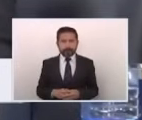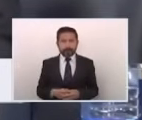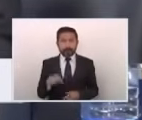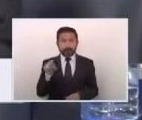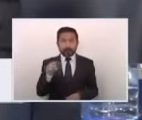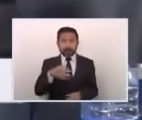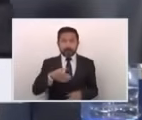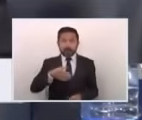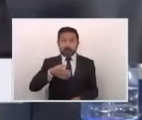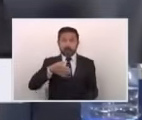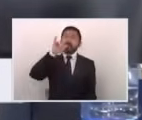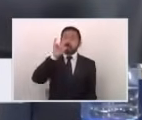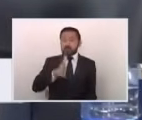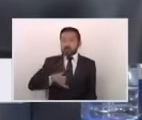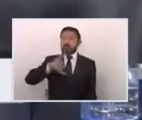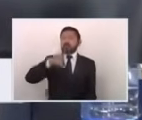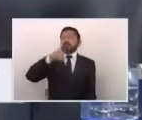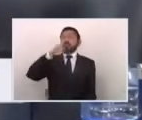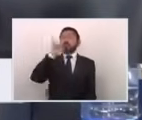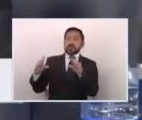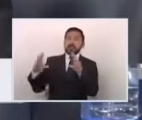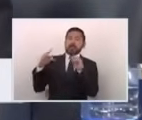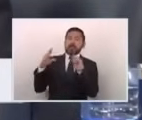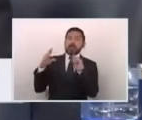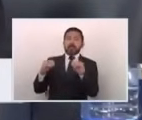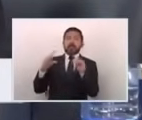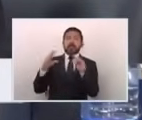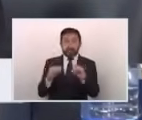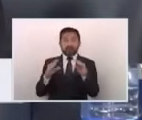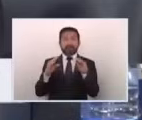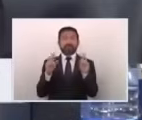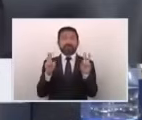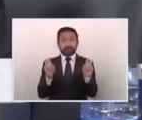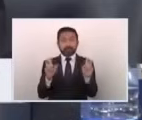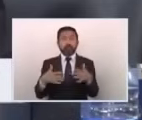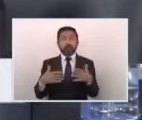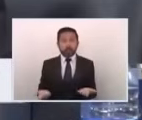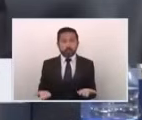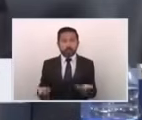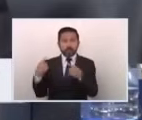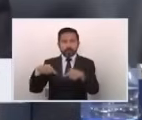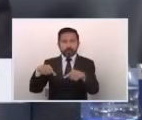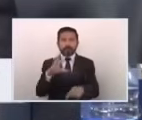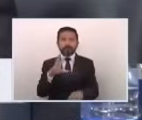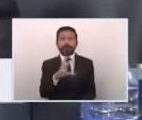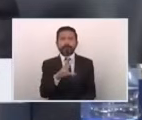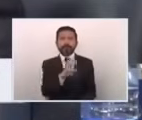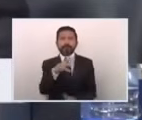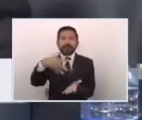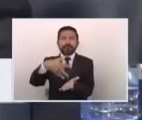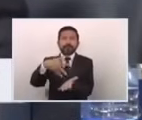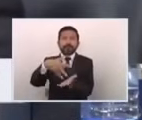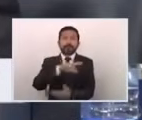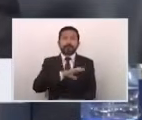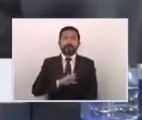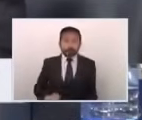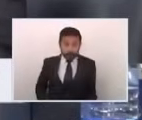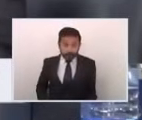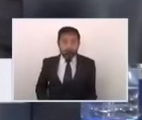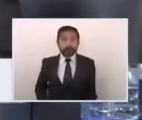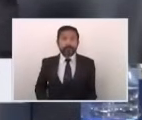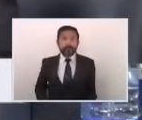esos tragos que se echaron ahí platicando sobre cómo seguirle robando al pueblo